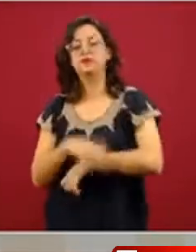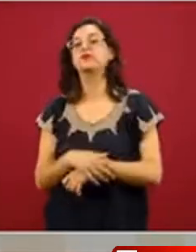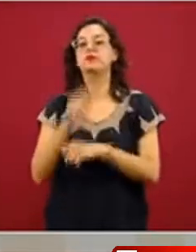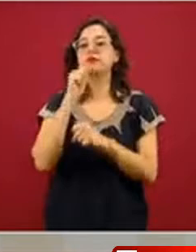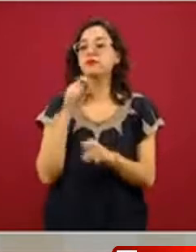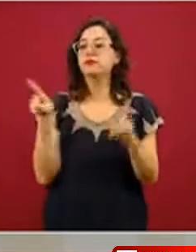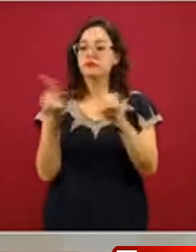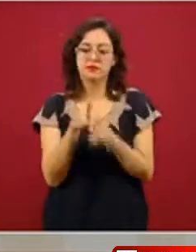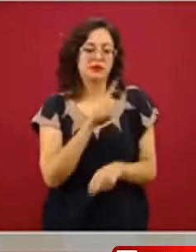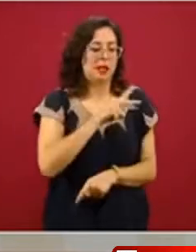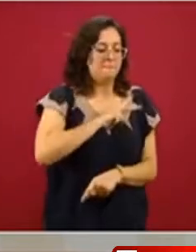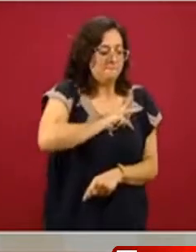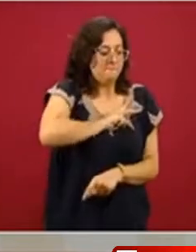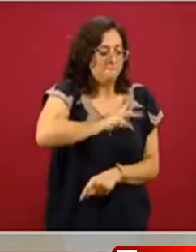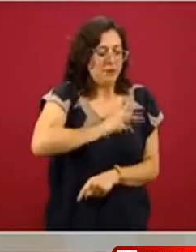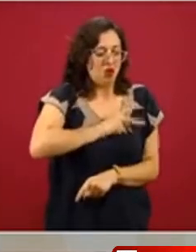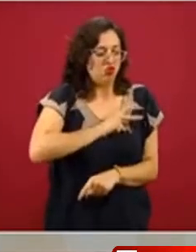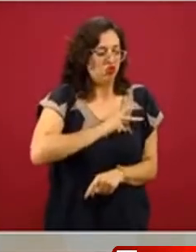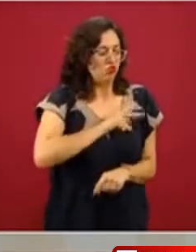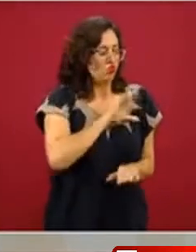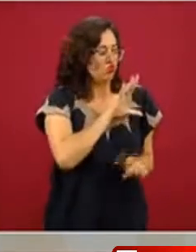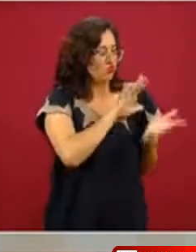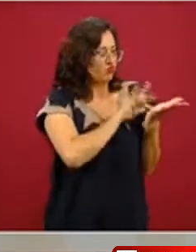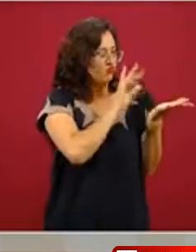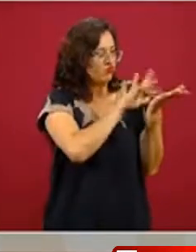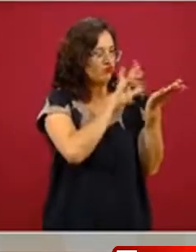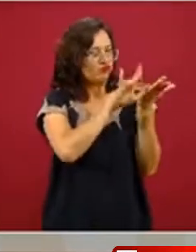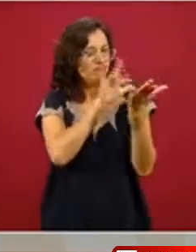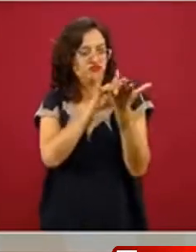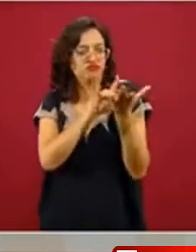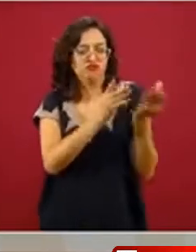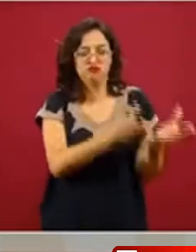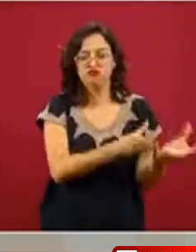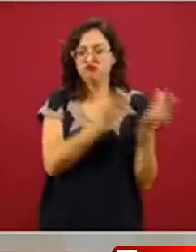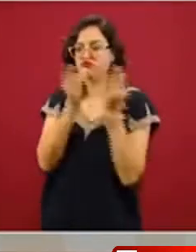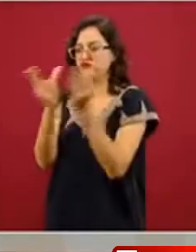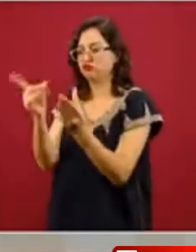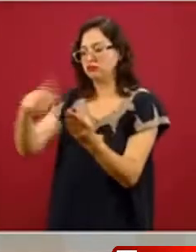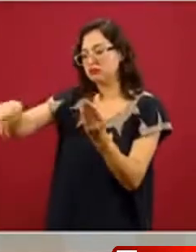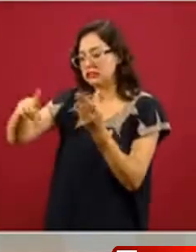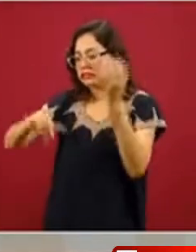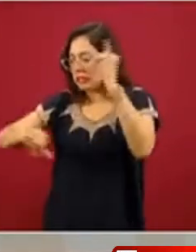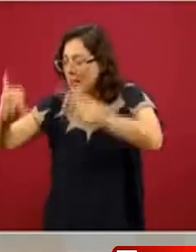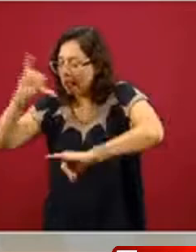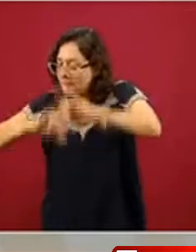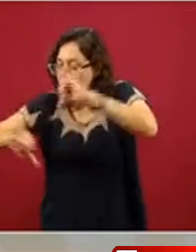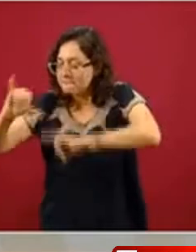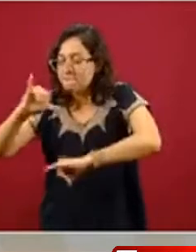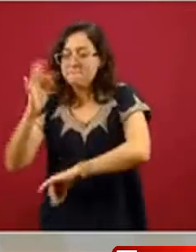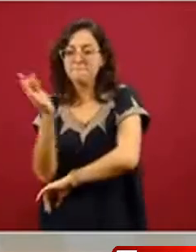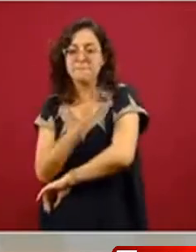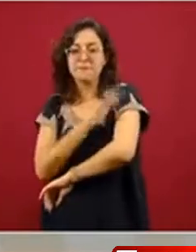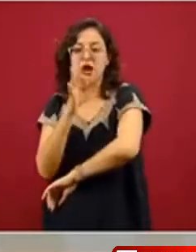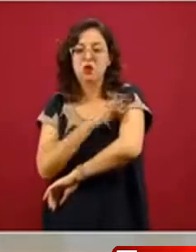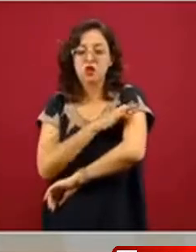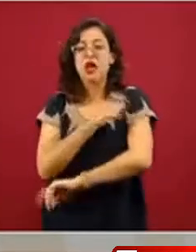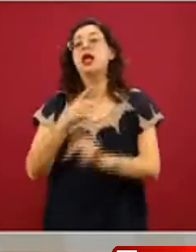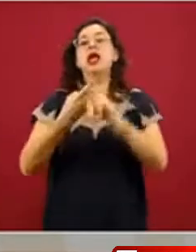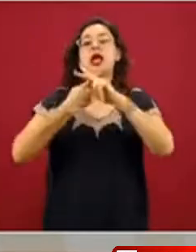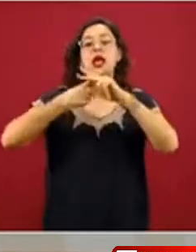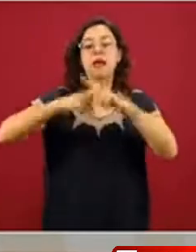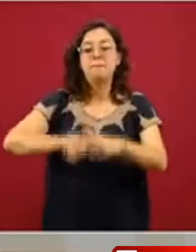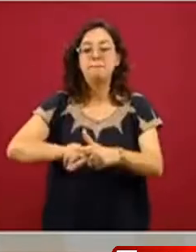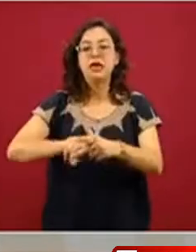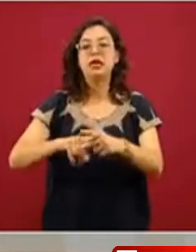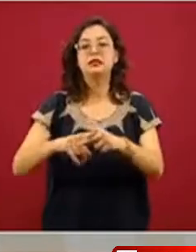cepas de referencia para que empiecen a fabricar la vacuna. La vacuna empieza enseguida a fabricarse y generalmente